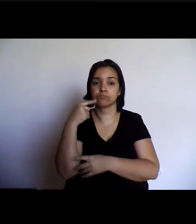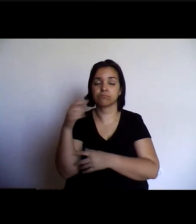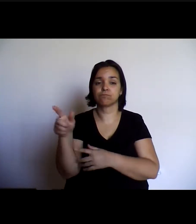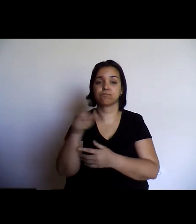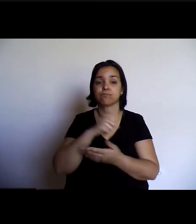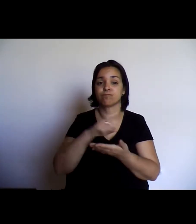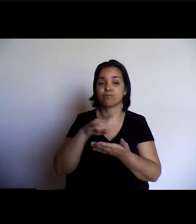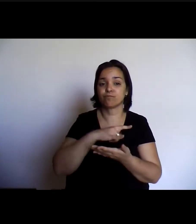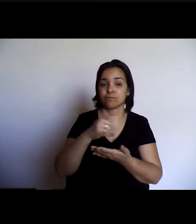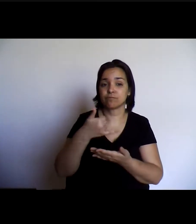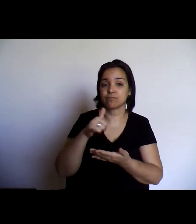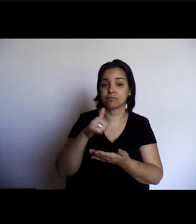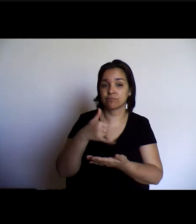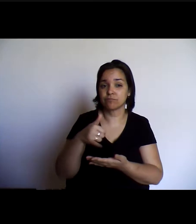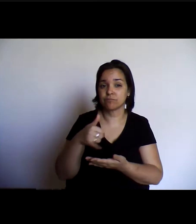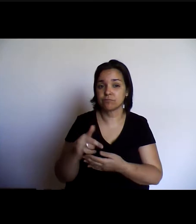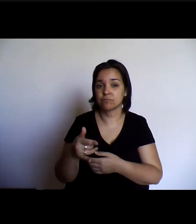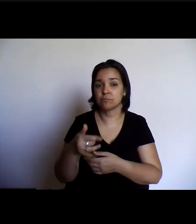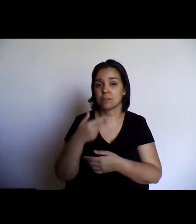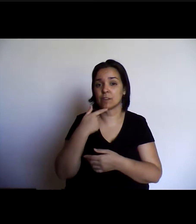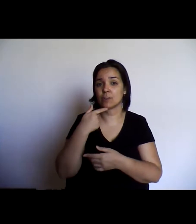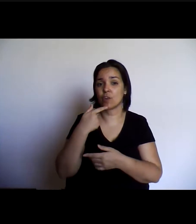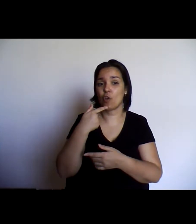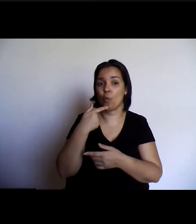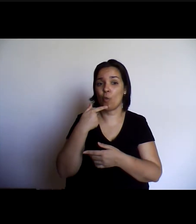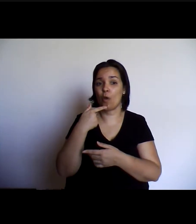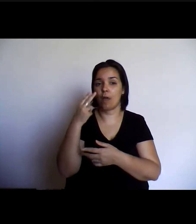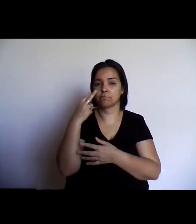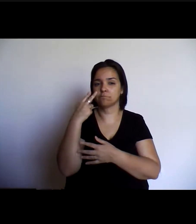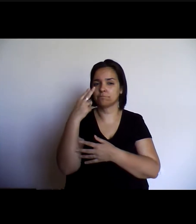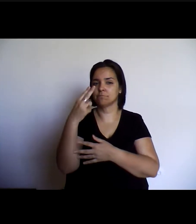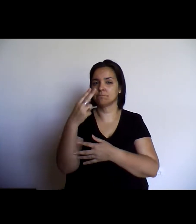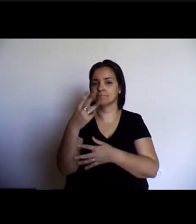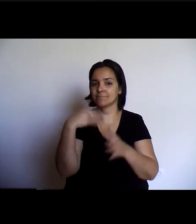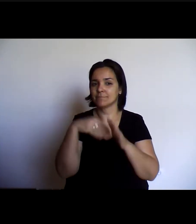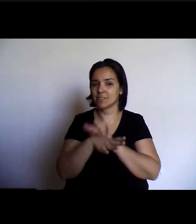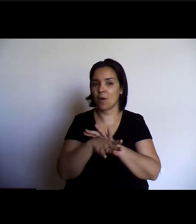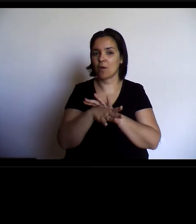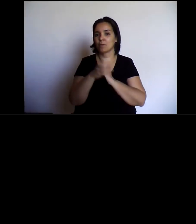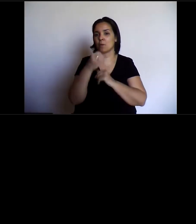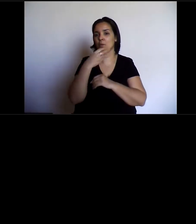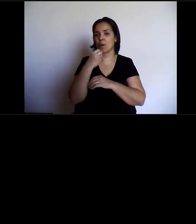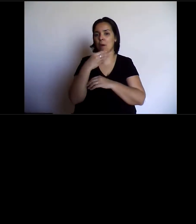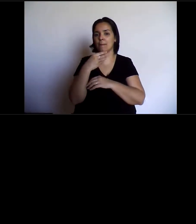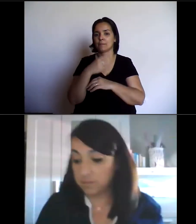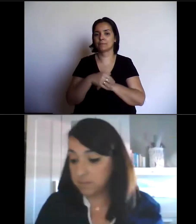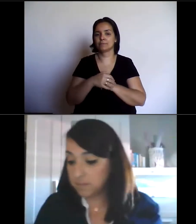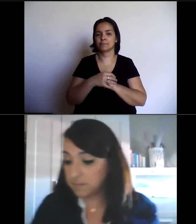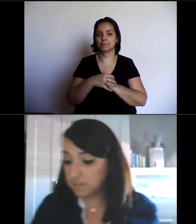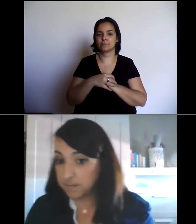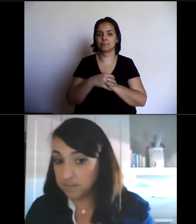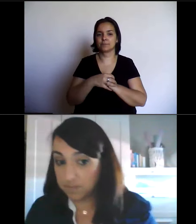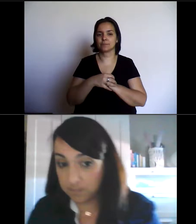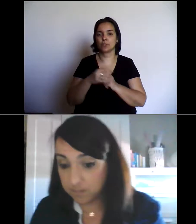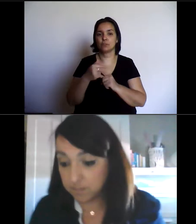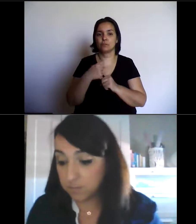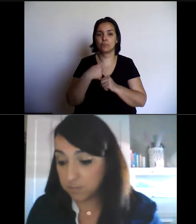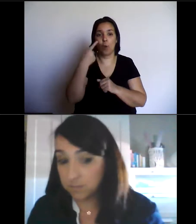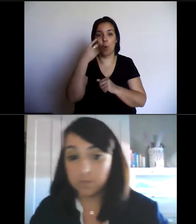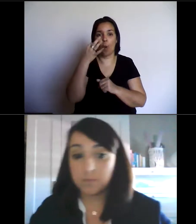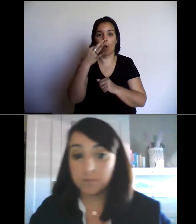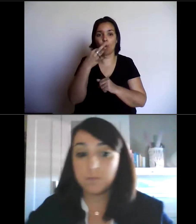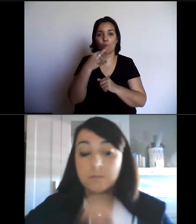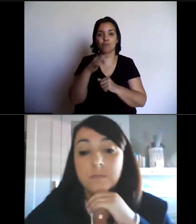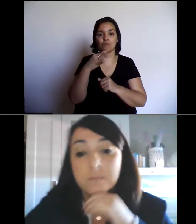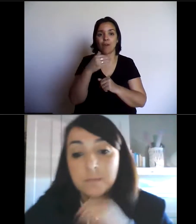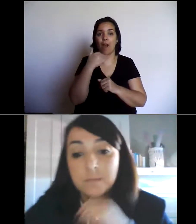aquellas personas que nos están siguiendo ahora mismo en directo. Y bueno, en principio, creo que tenemos por aquí ya